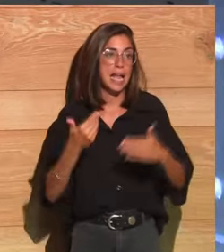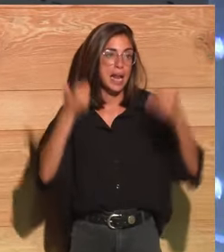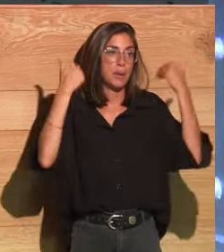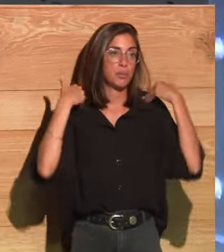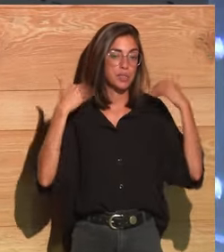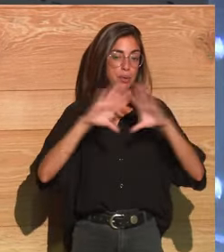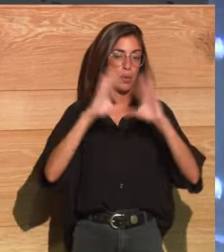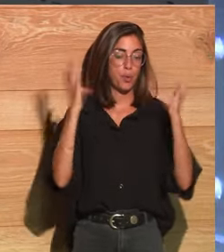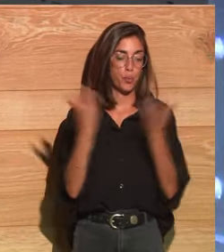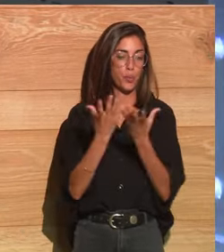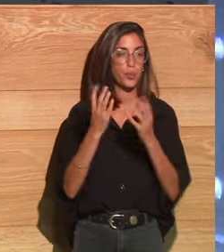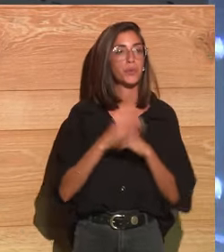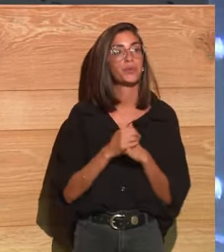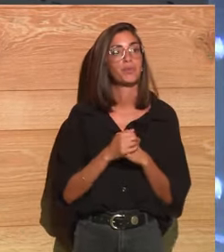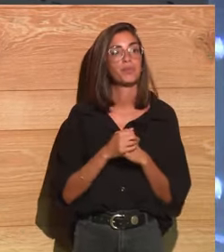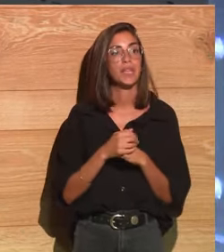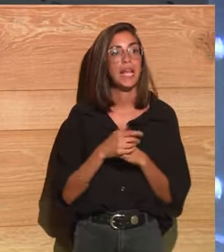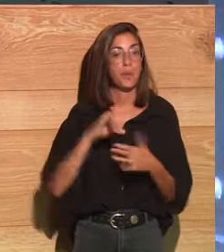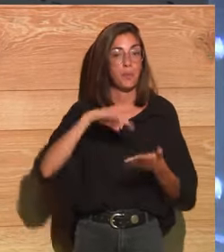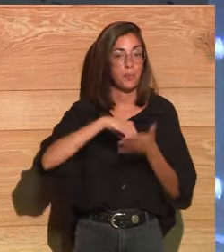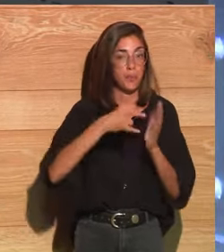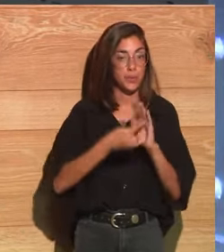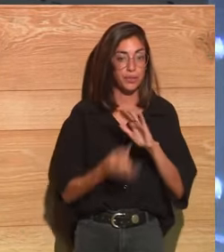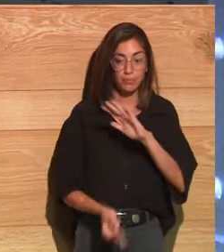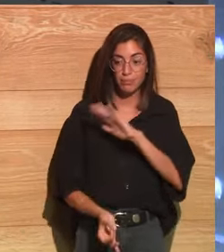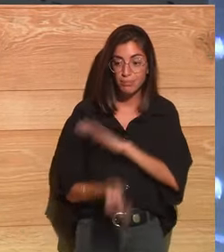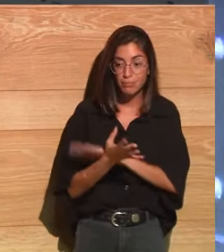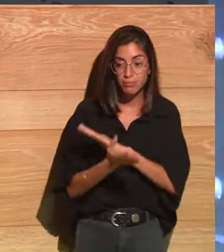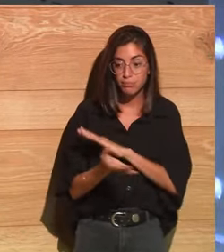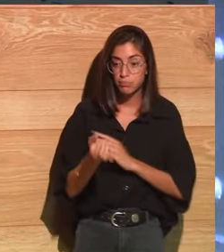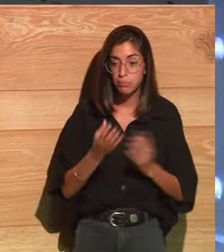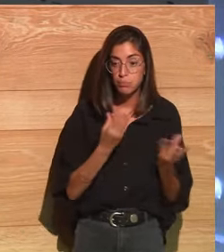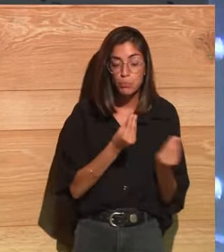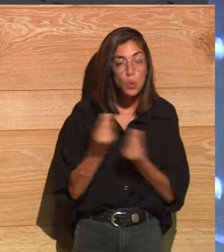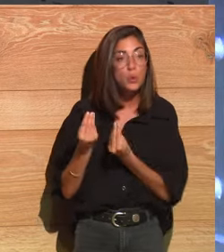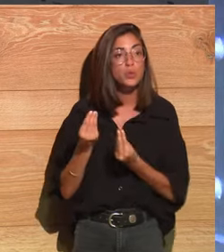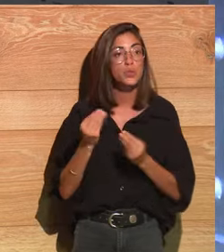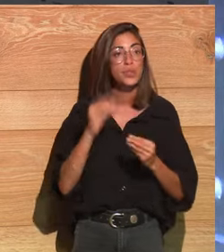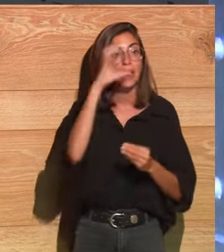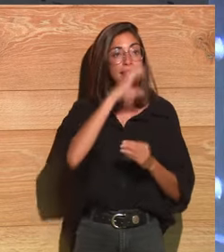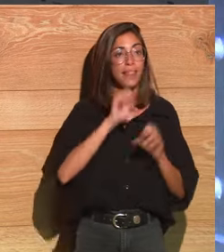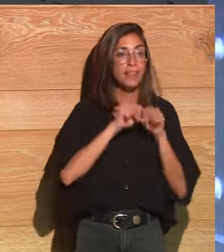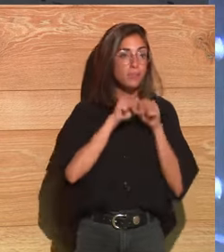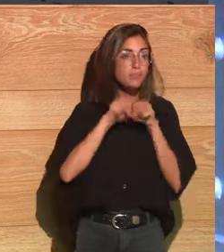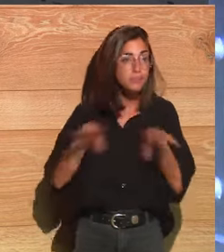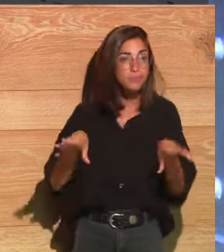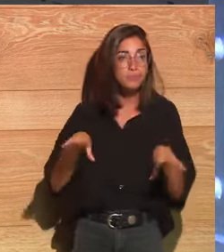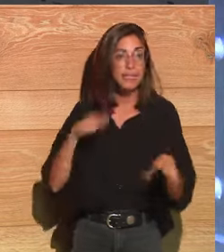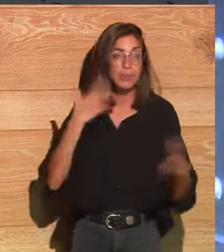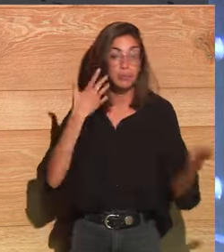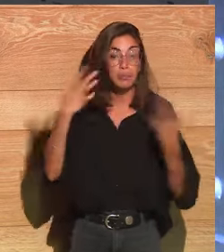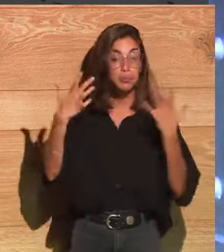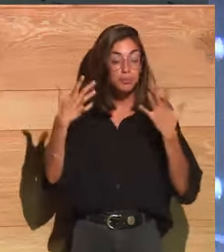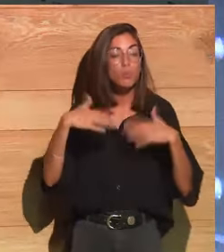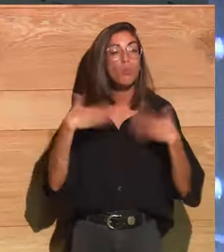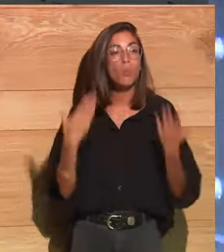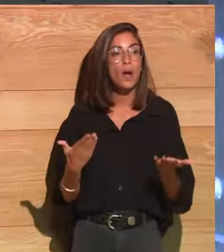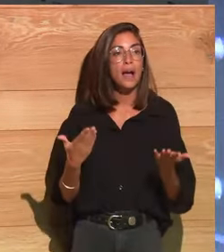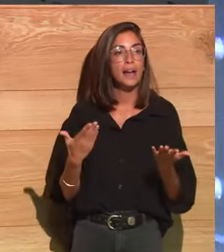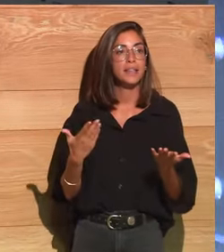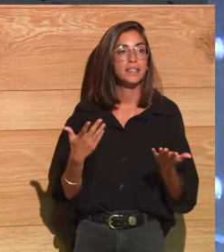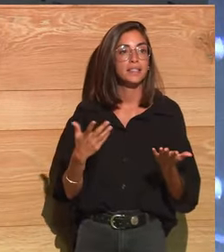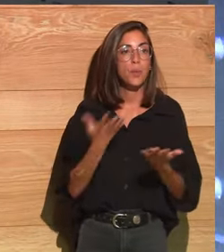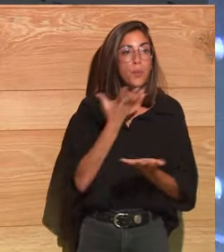Ha emprendido multitud de proyectos de divulgación de ciencia, entre los que destacaría un